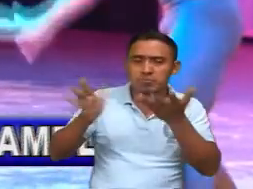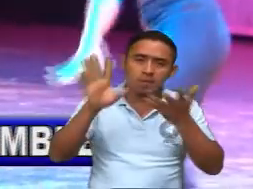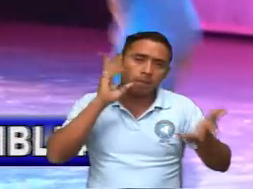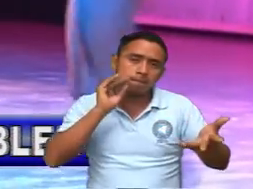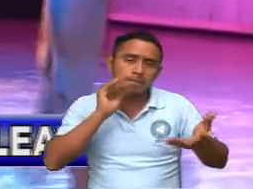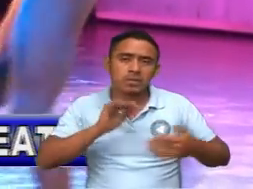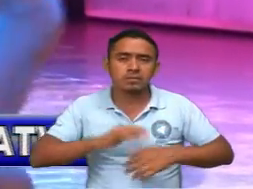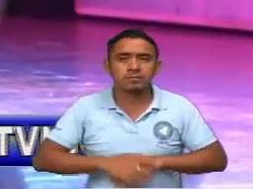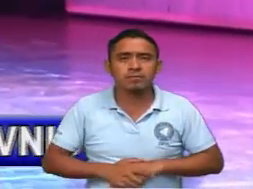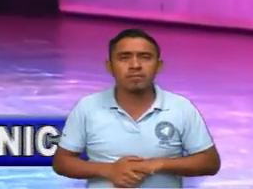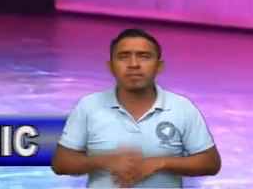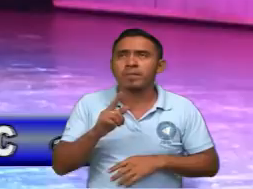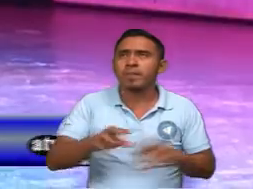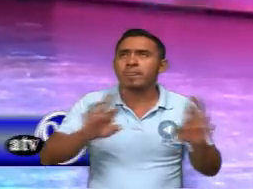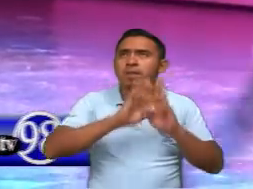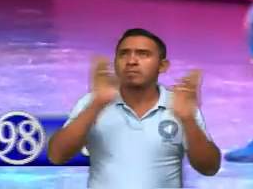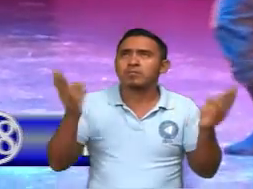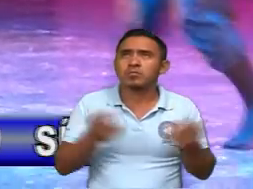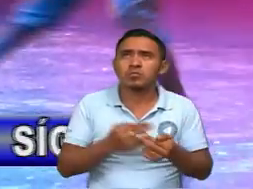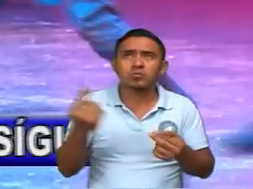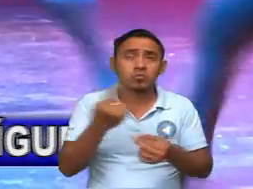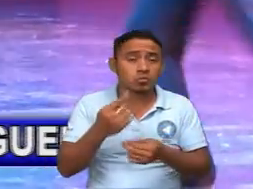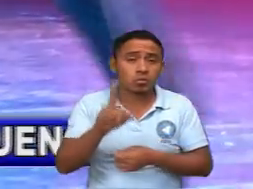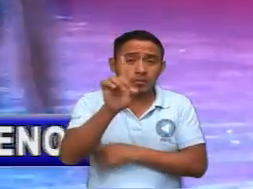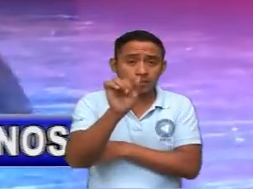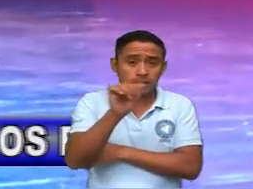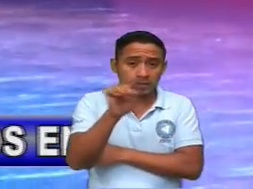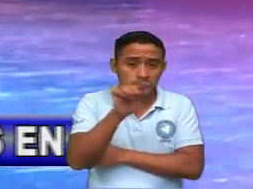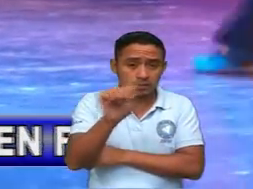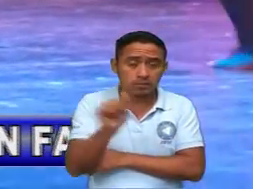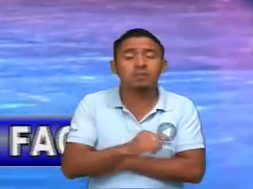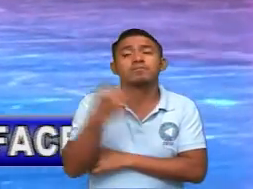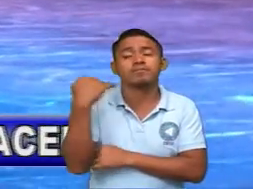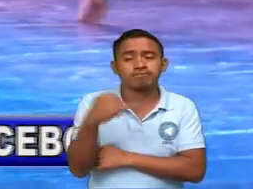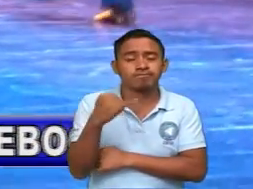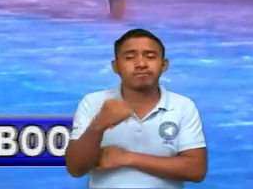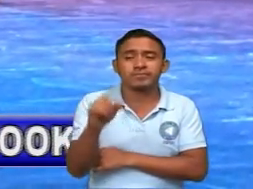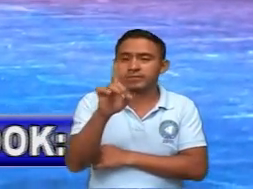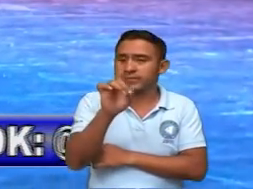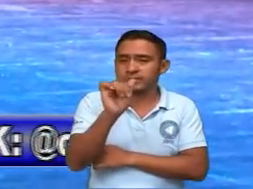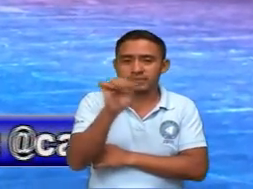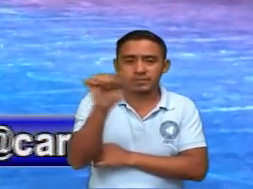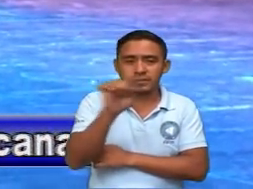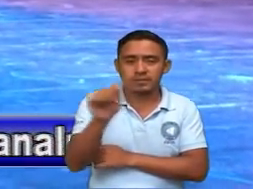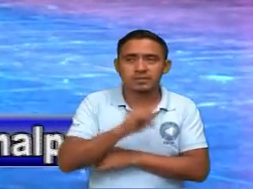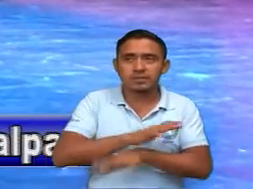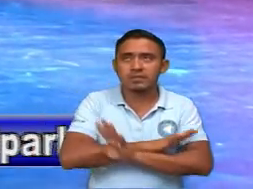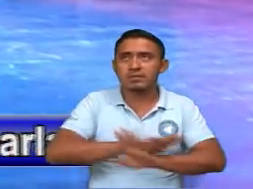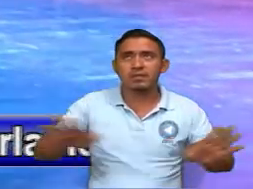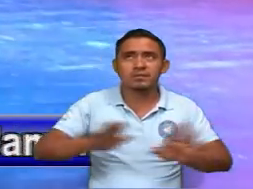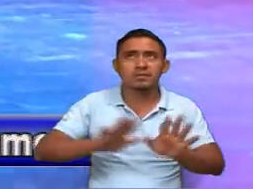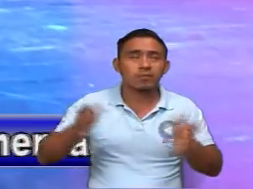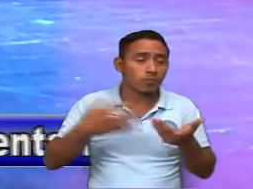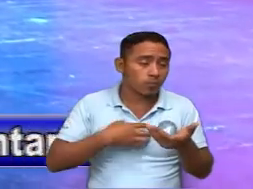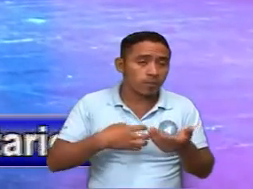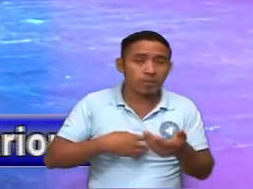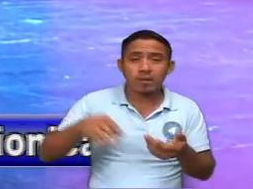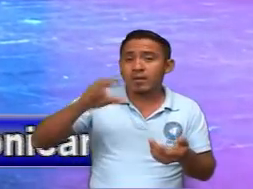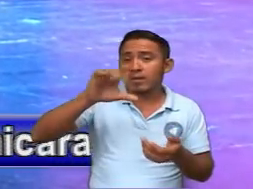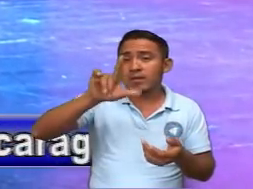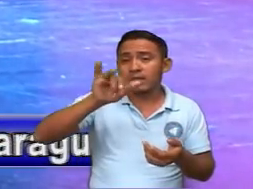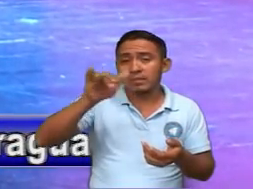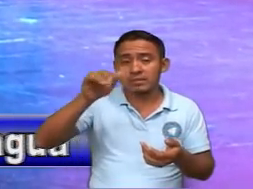experiencias. Este encuentro es solo danza. Exactamente, solo la línea del ballet clásico, porque son